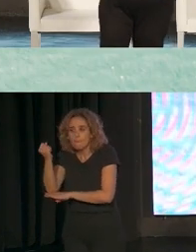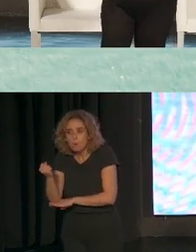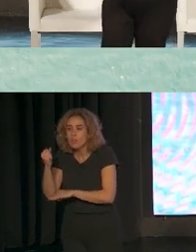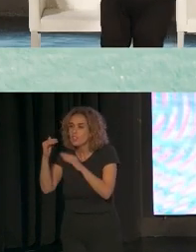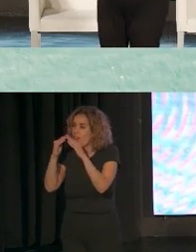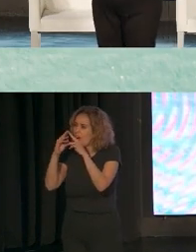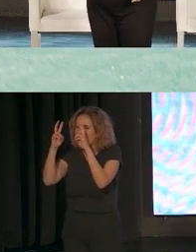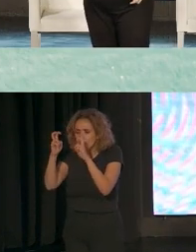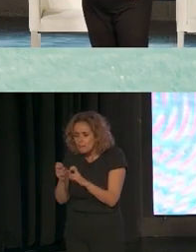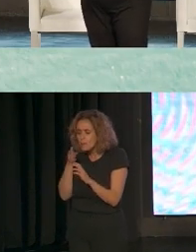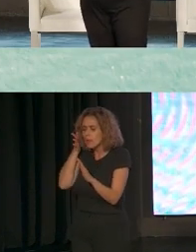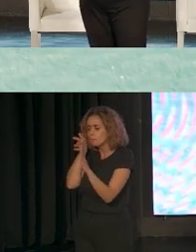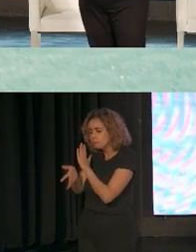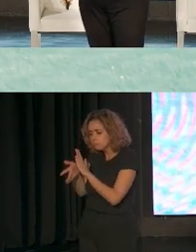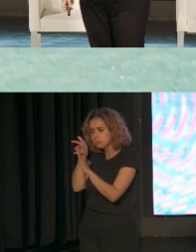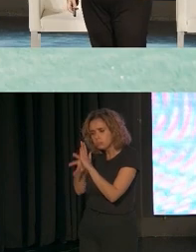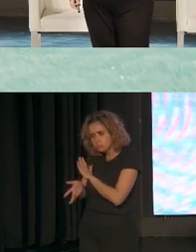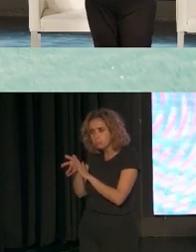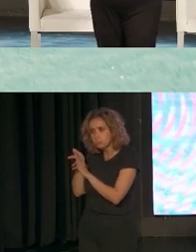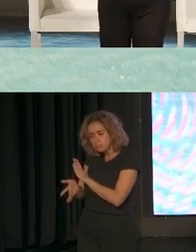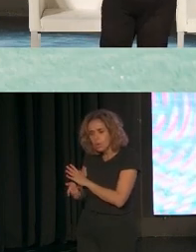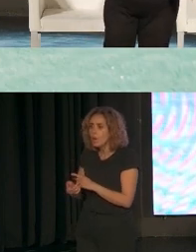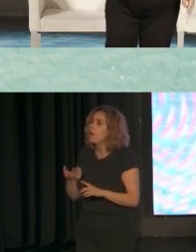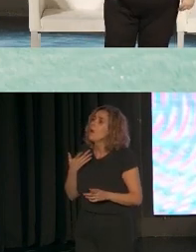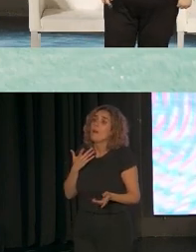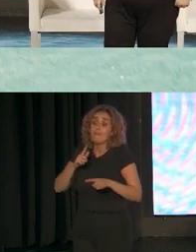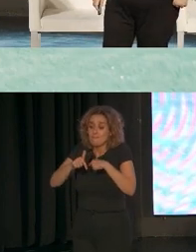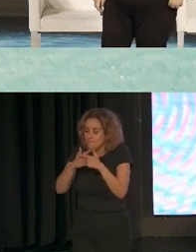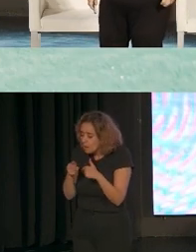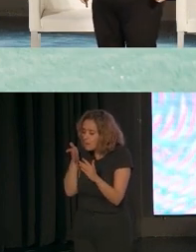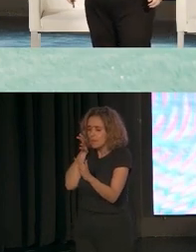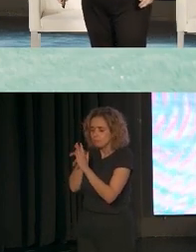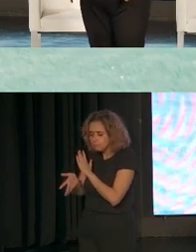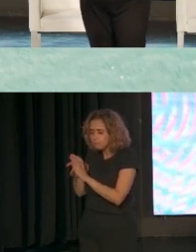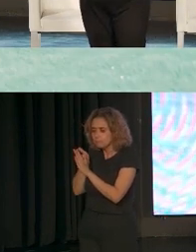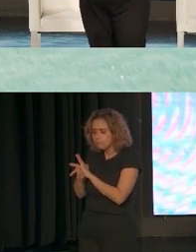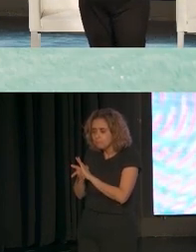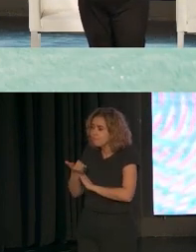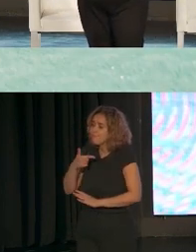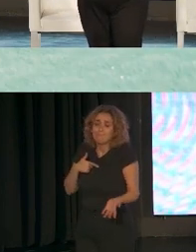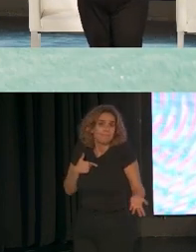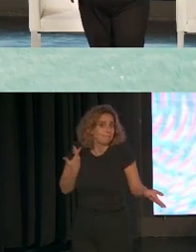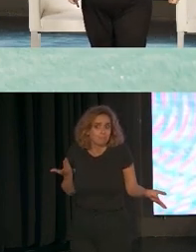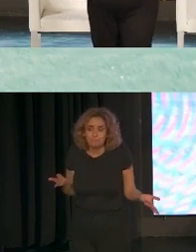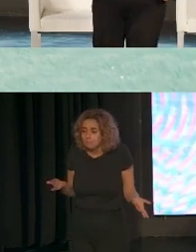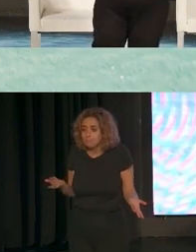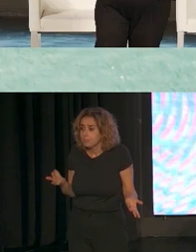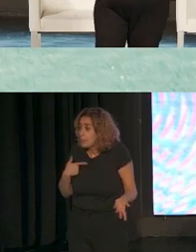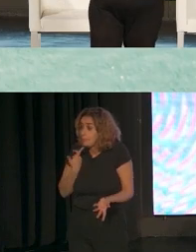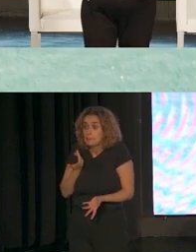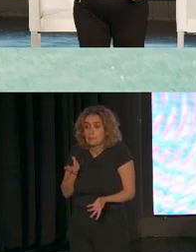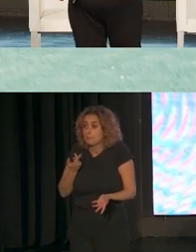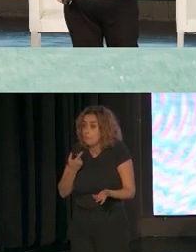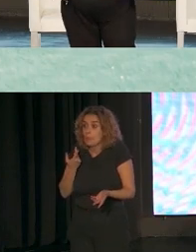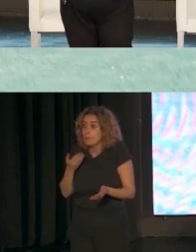casa a explicarme lo que yo no entendía mi propia familia que yo no no podía